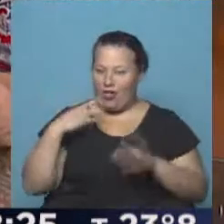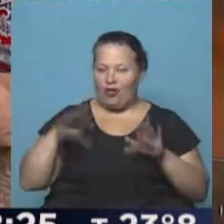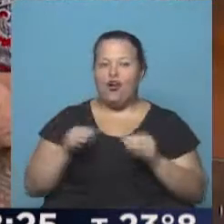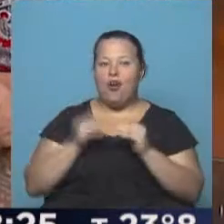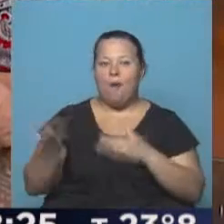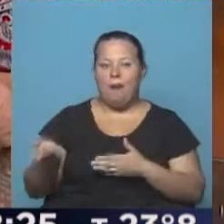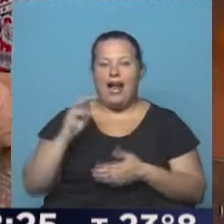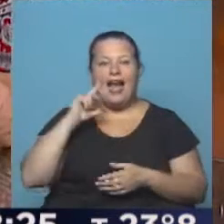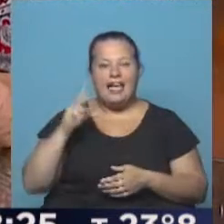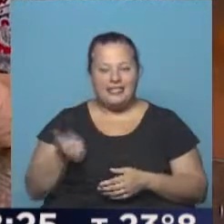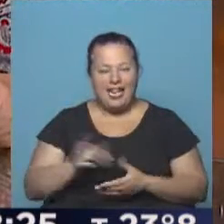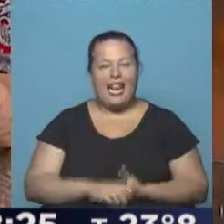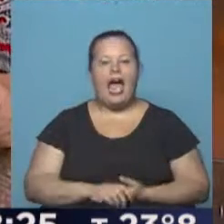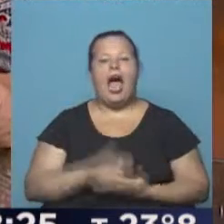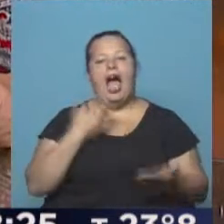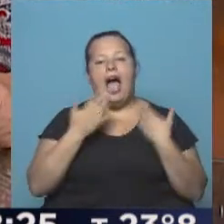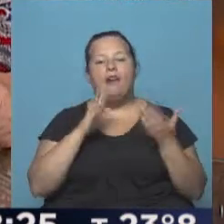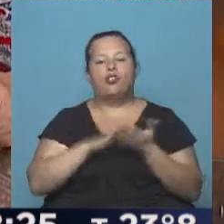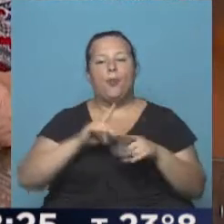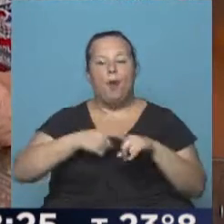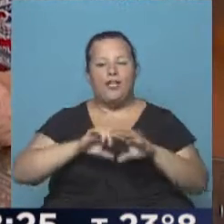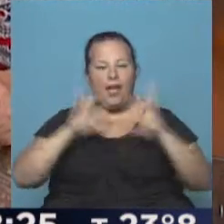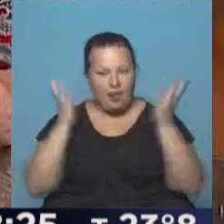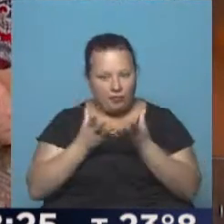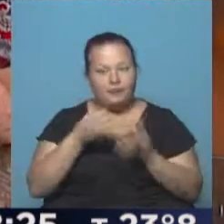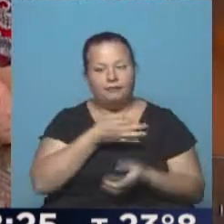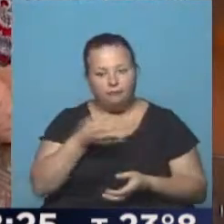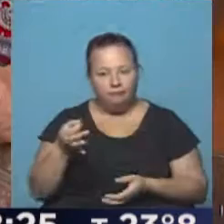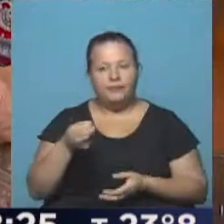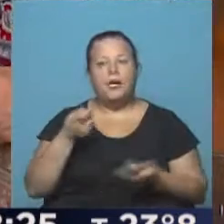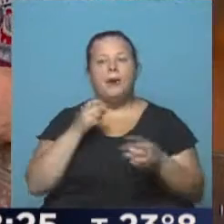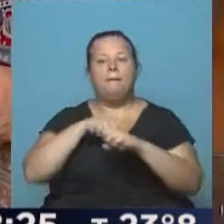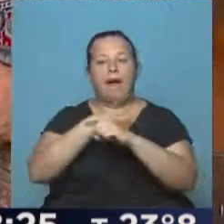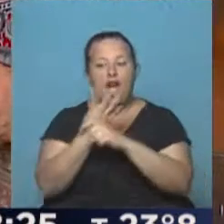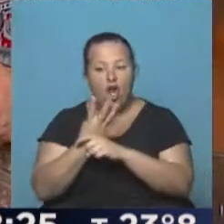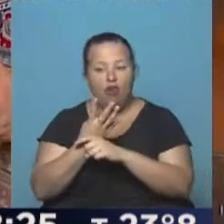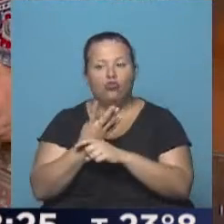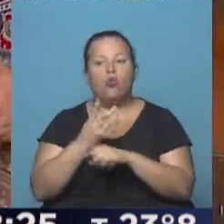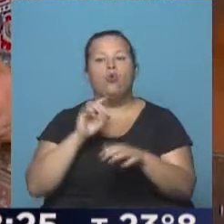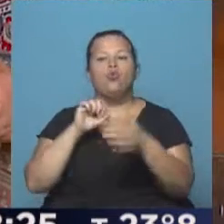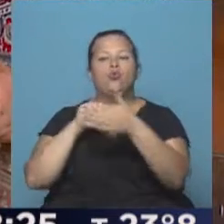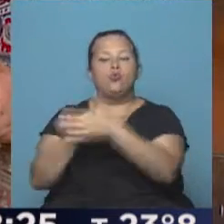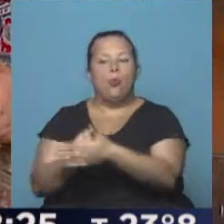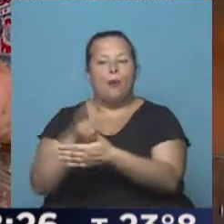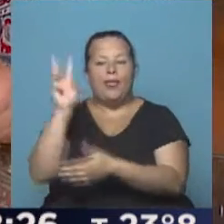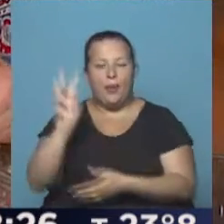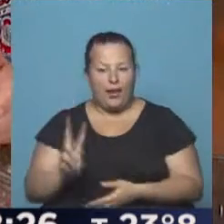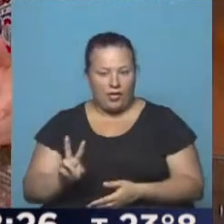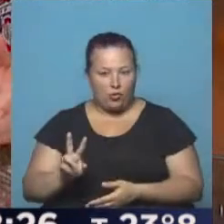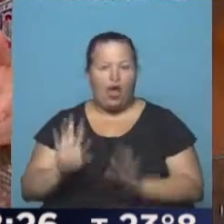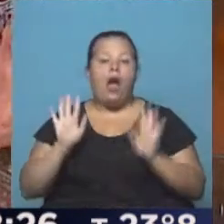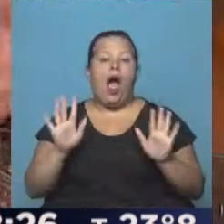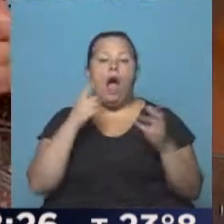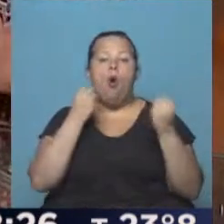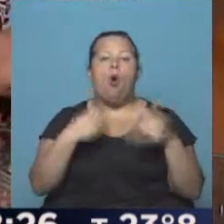con nuestra compañera Graciela Palacios para hablar de política internacional. Efectivamente, el Mercosur suspendió a Venezuela y habrá que